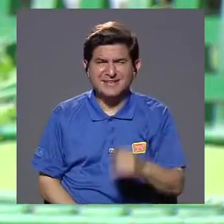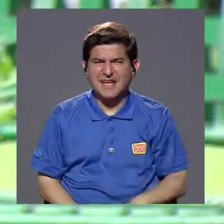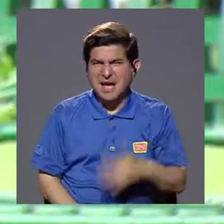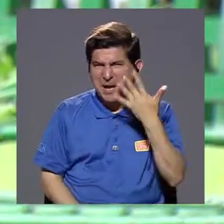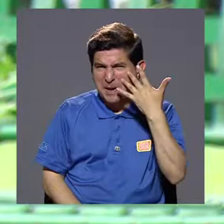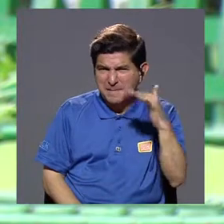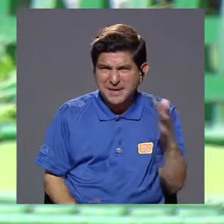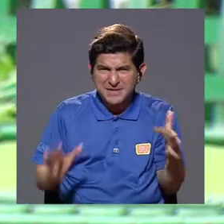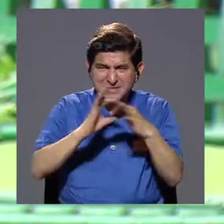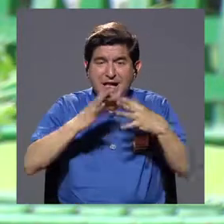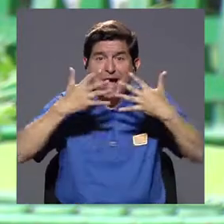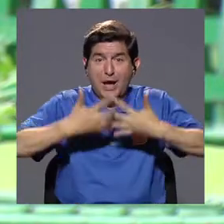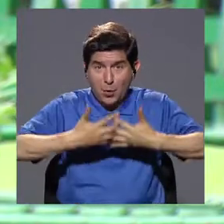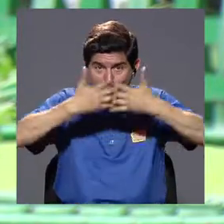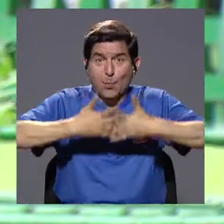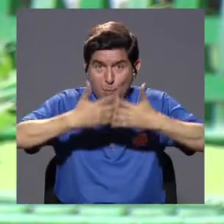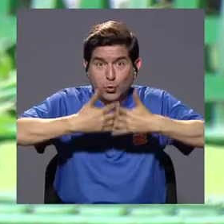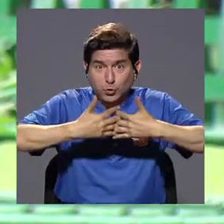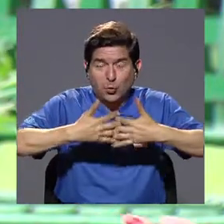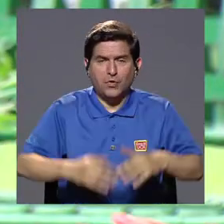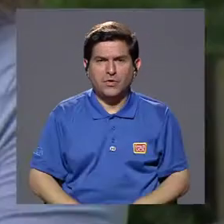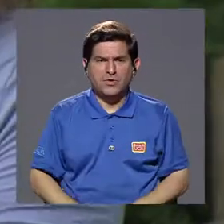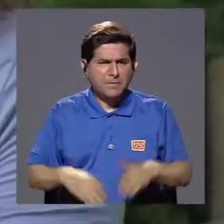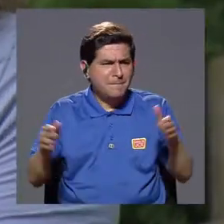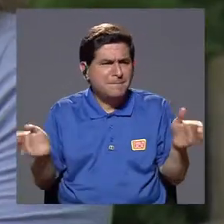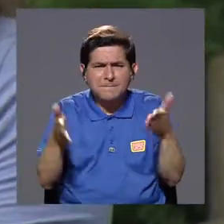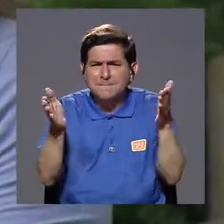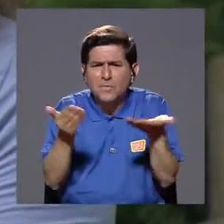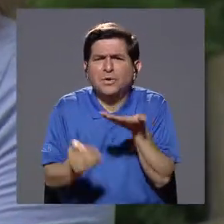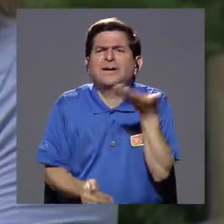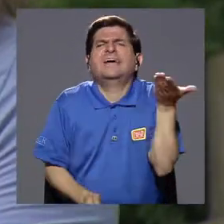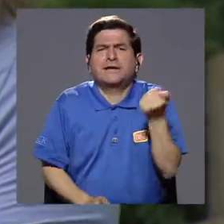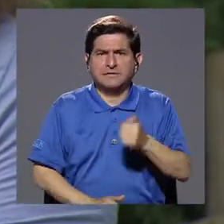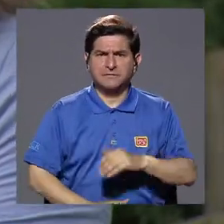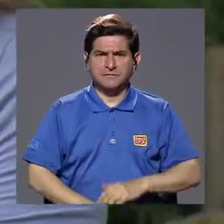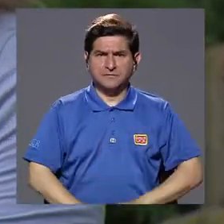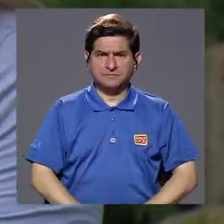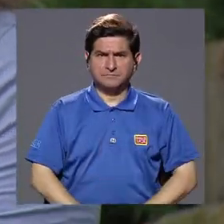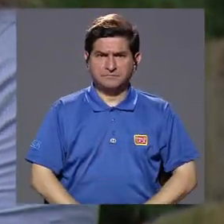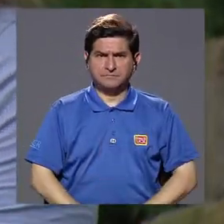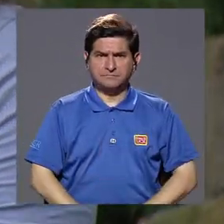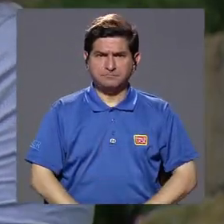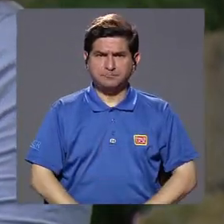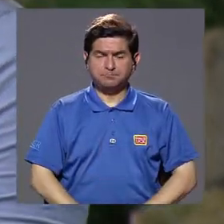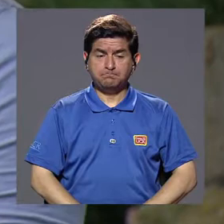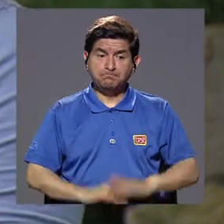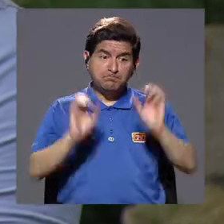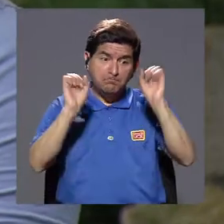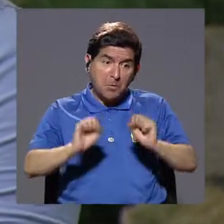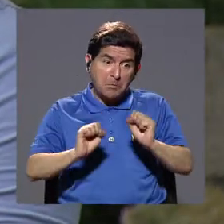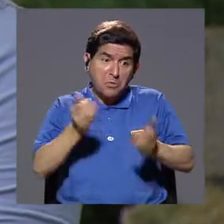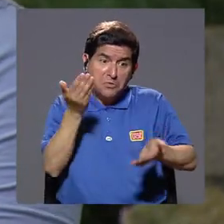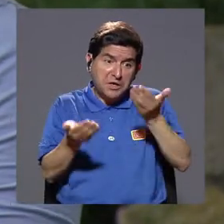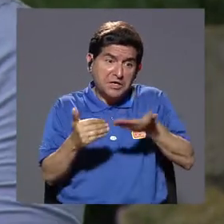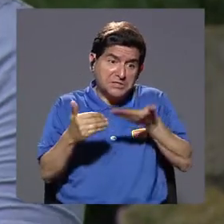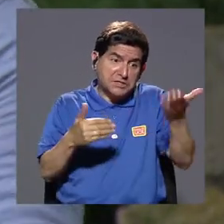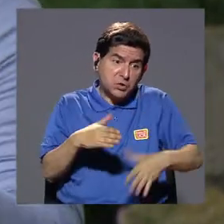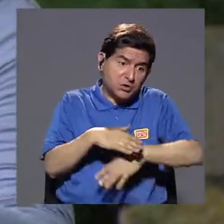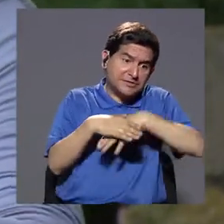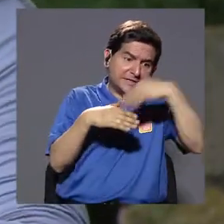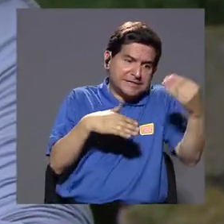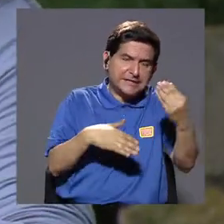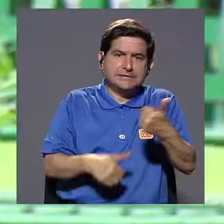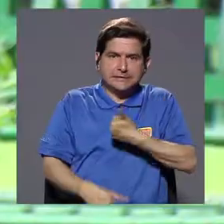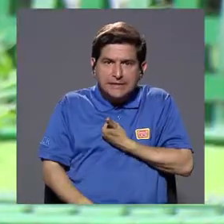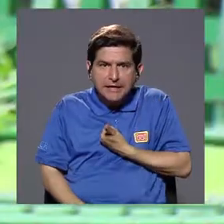potencia pareciera que se asocia motor que nos mueve entonces como nos pueden mover cosas